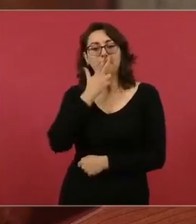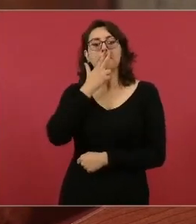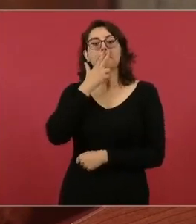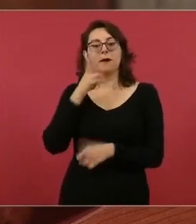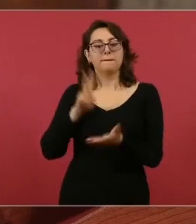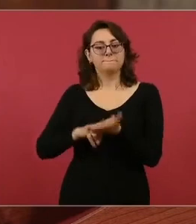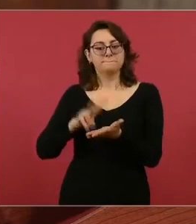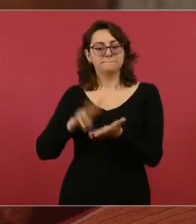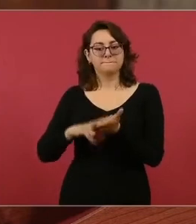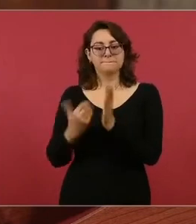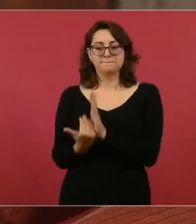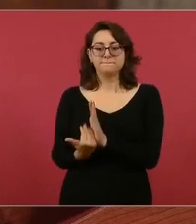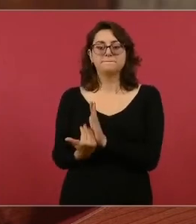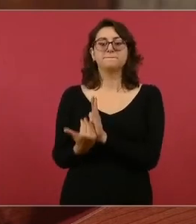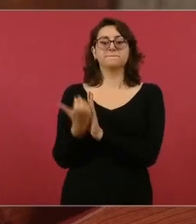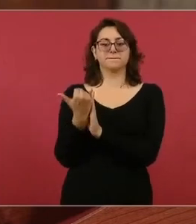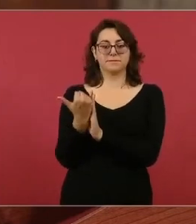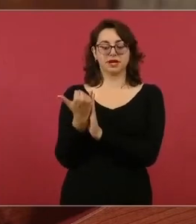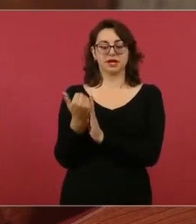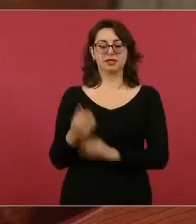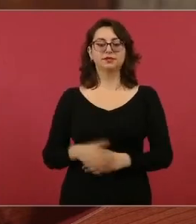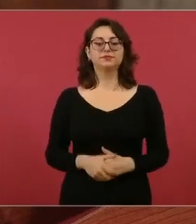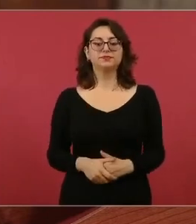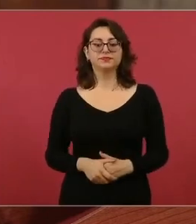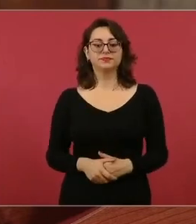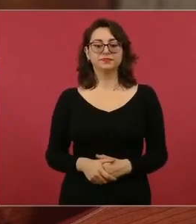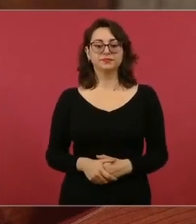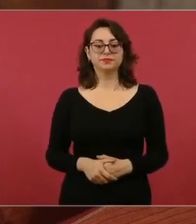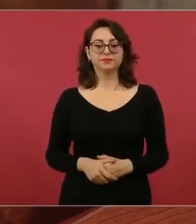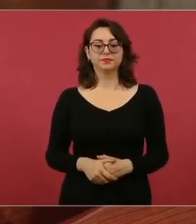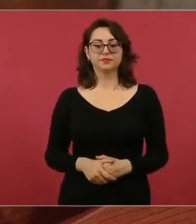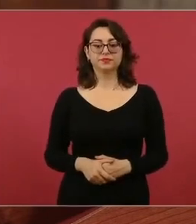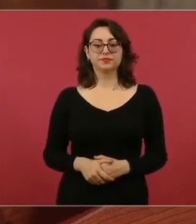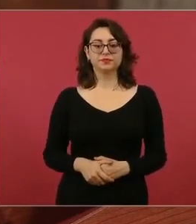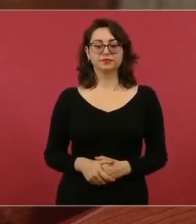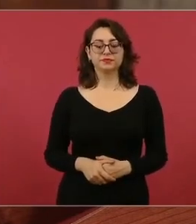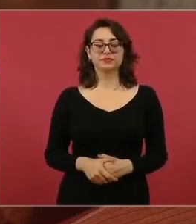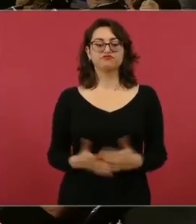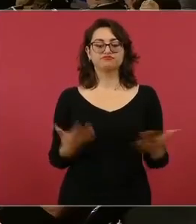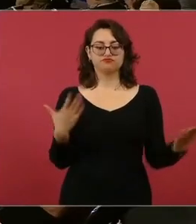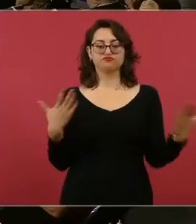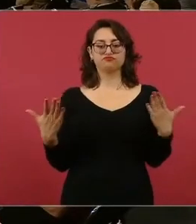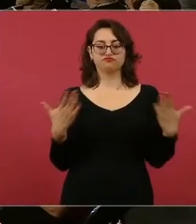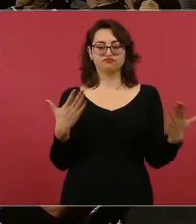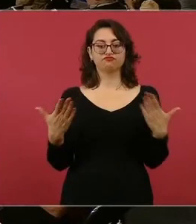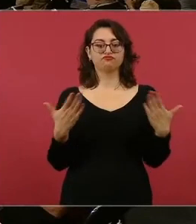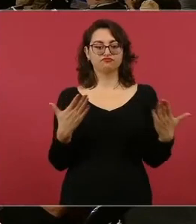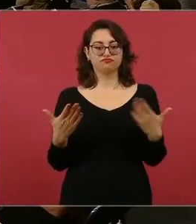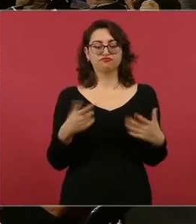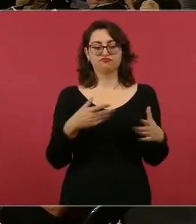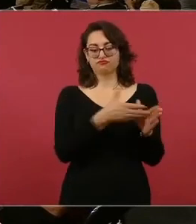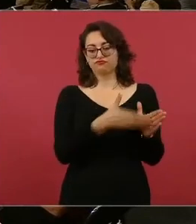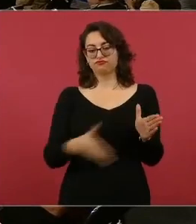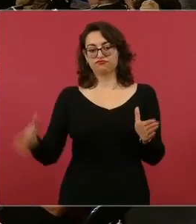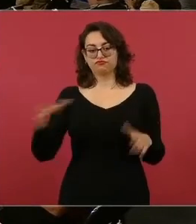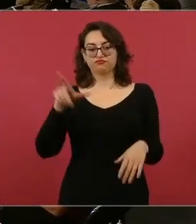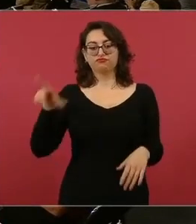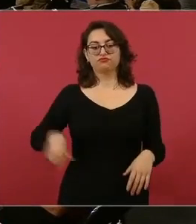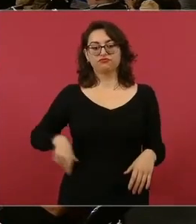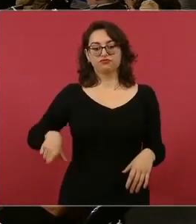13.2 el peso en el tiempo que llevamos en el gobierno.